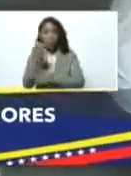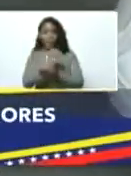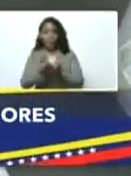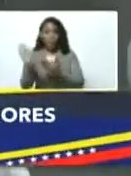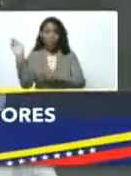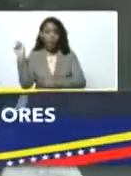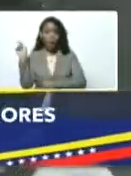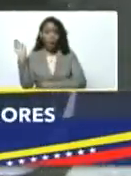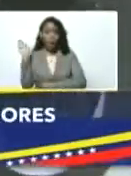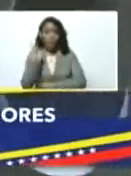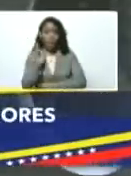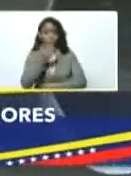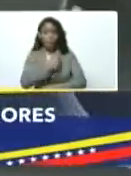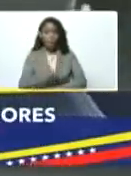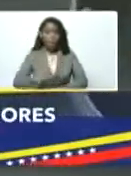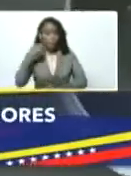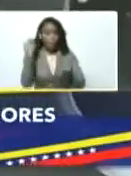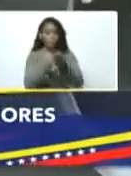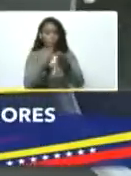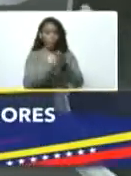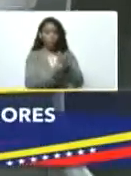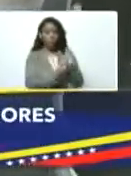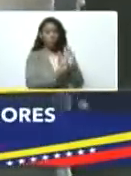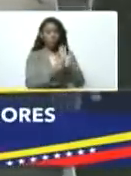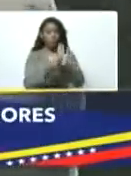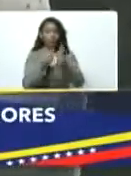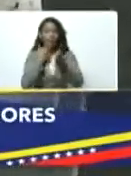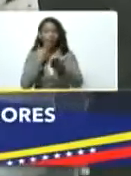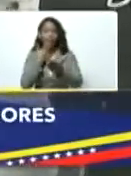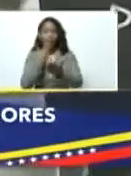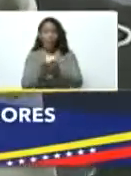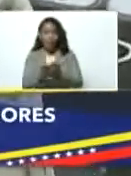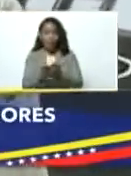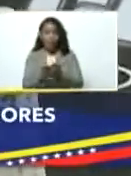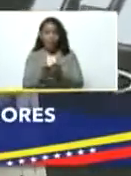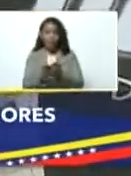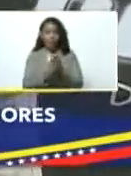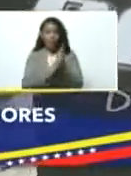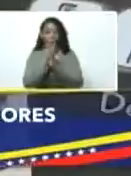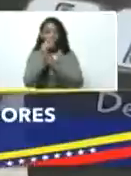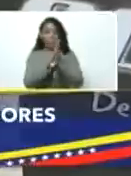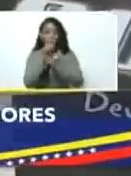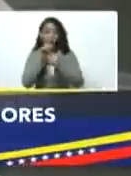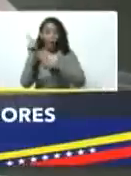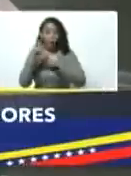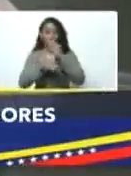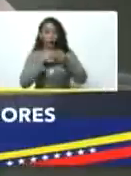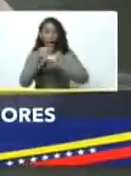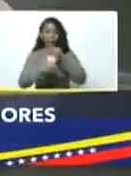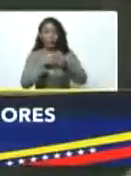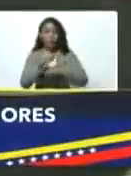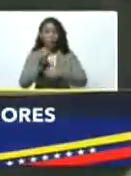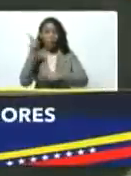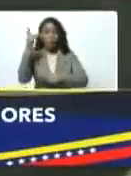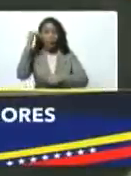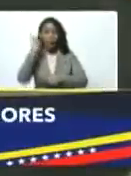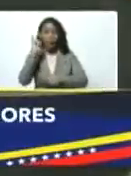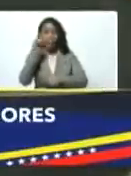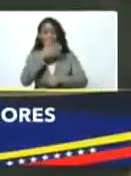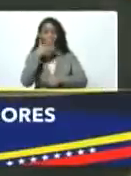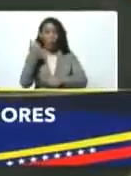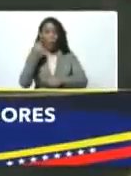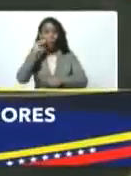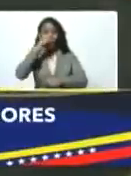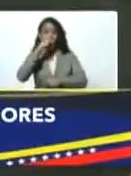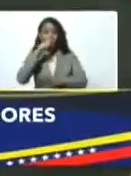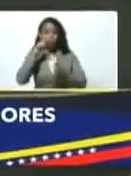ellos vinieron, presidente, para mostrar su agradecimiento, parte de los emprendimientos que ellos están realizando. Entre ellos tenemos la mejor pollera